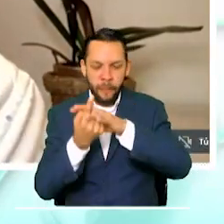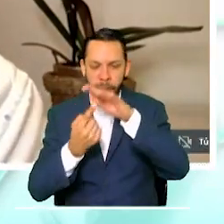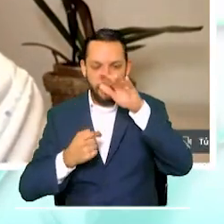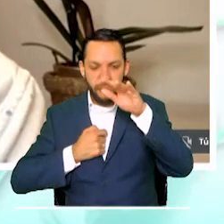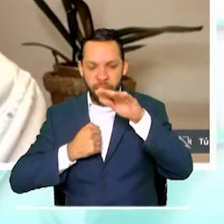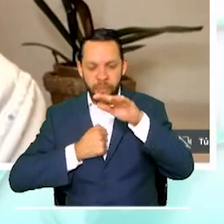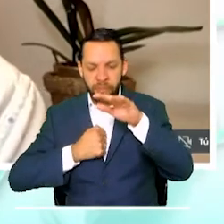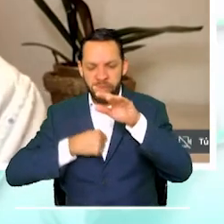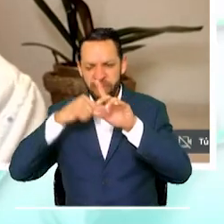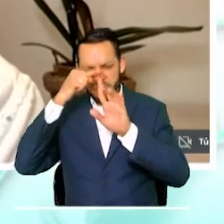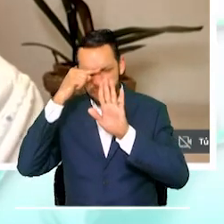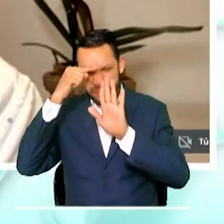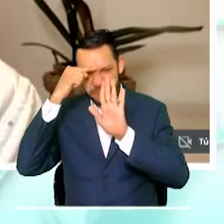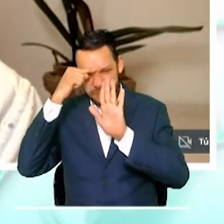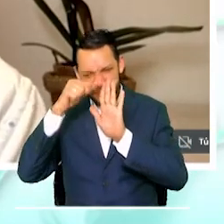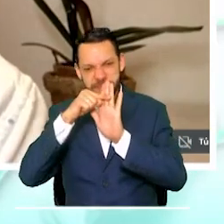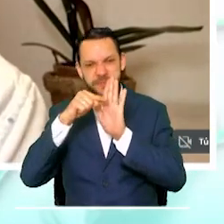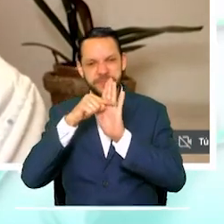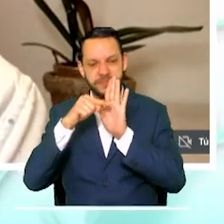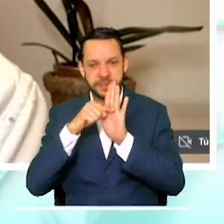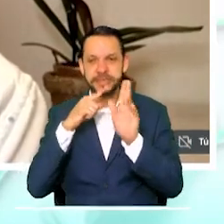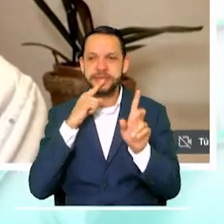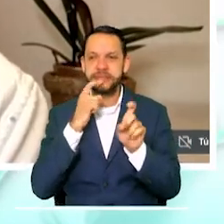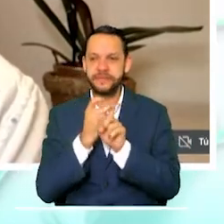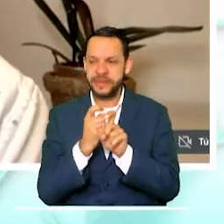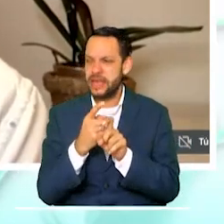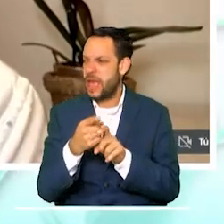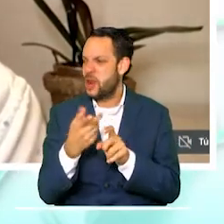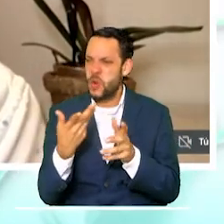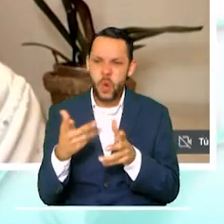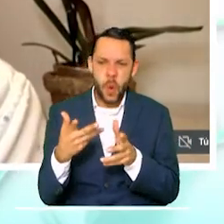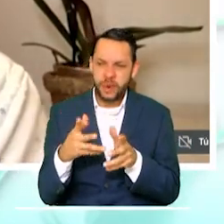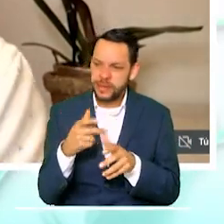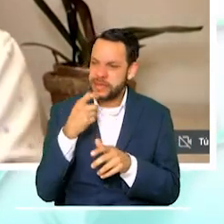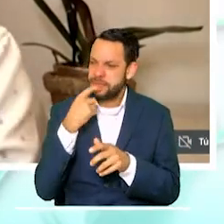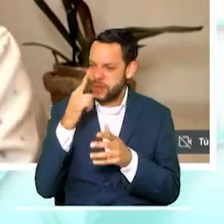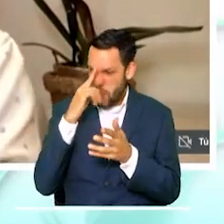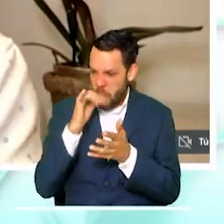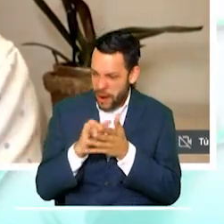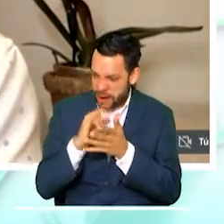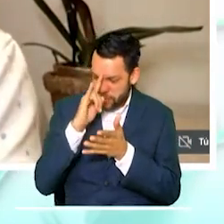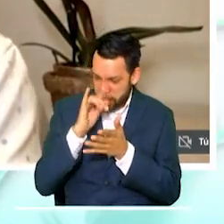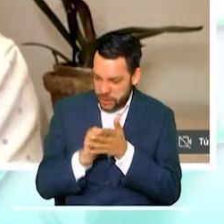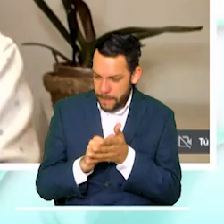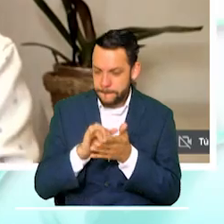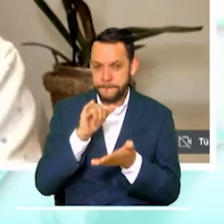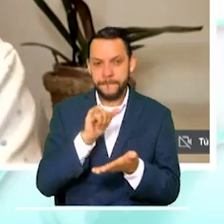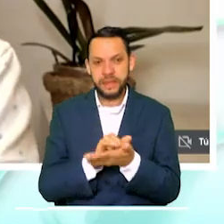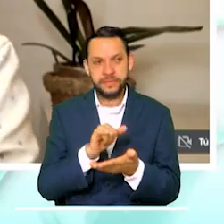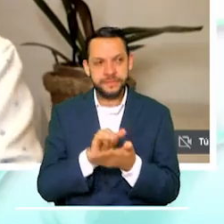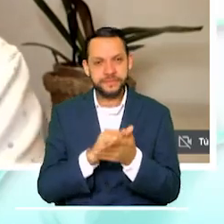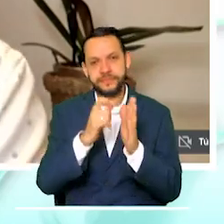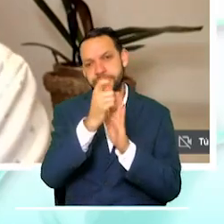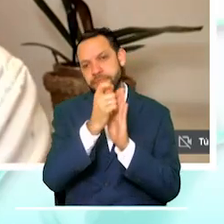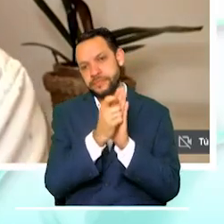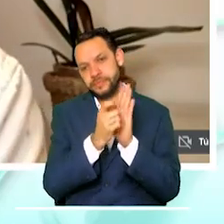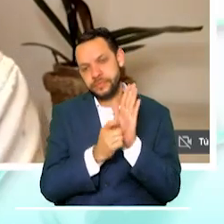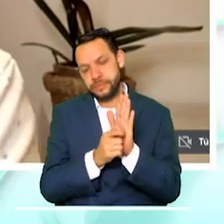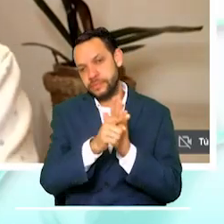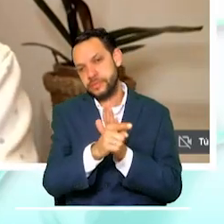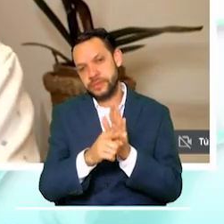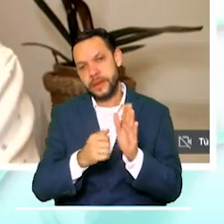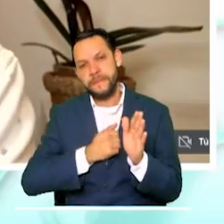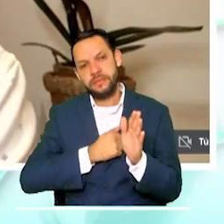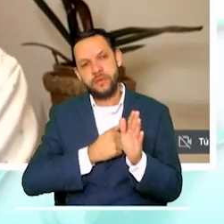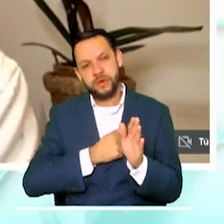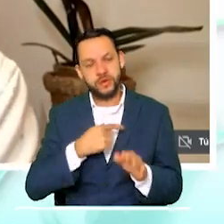un estado poco proactivo frente a la adaptación. Entonces, identificar si ustedes ahorita están en negación con su